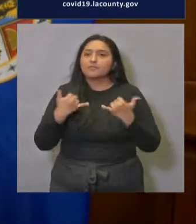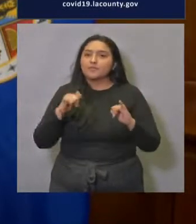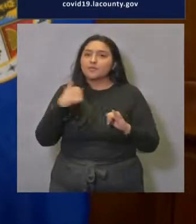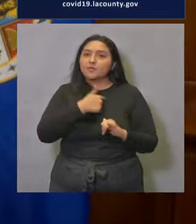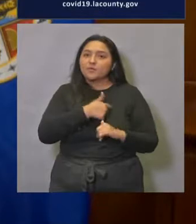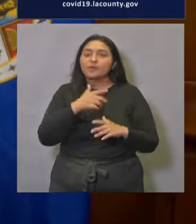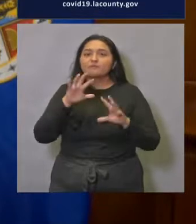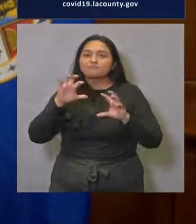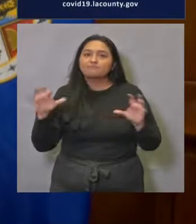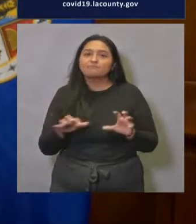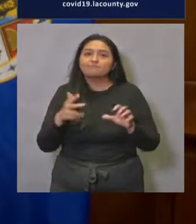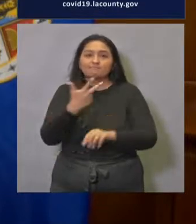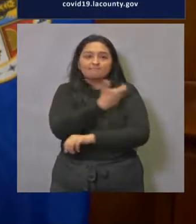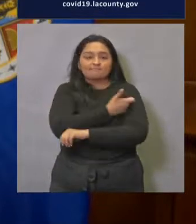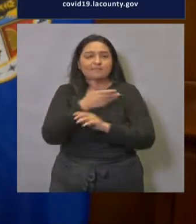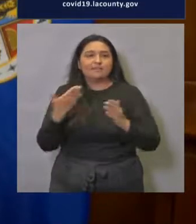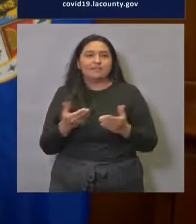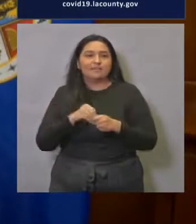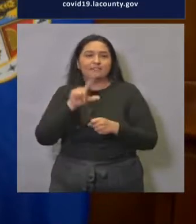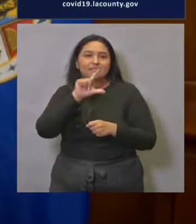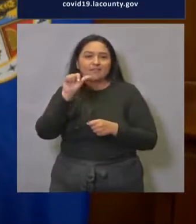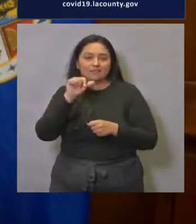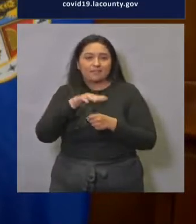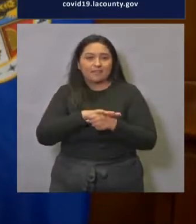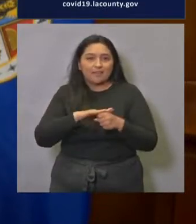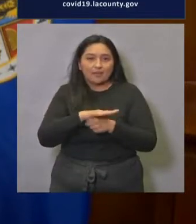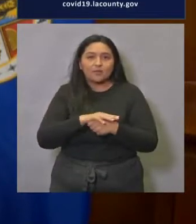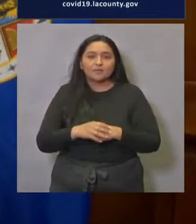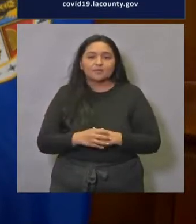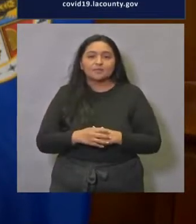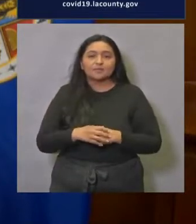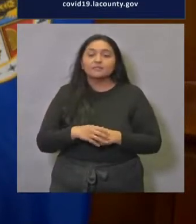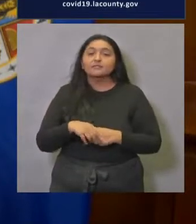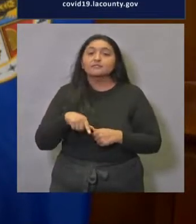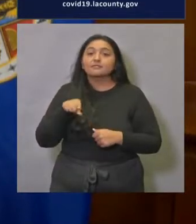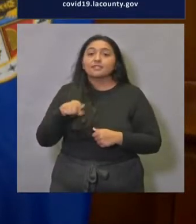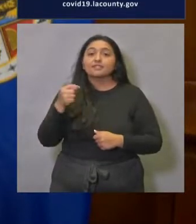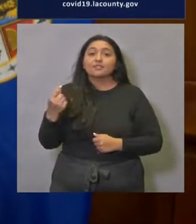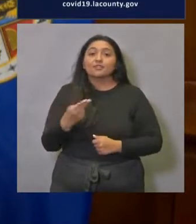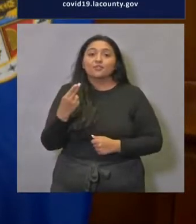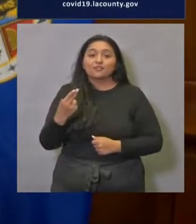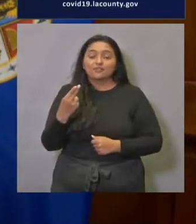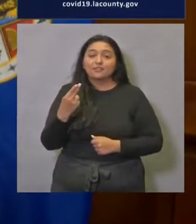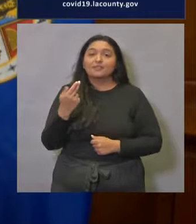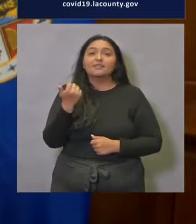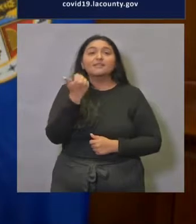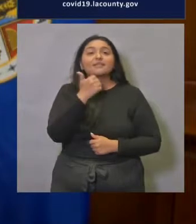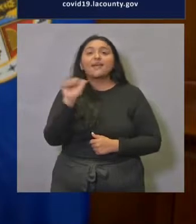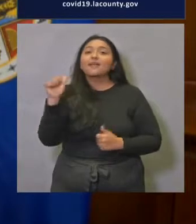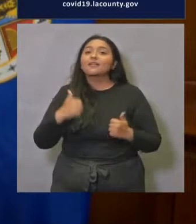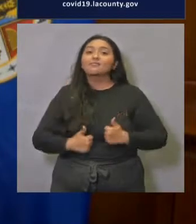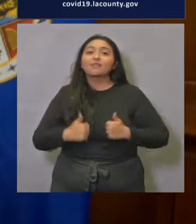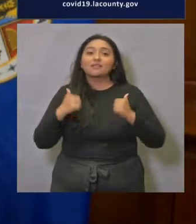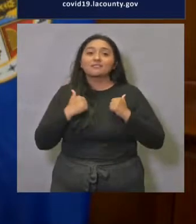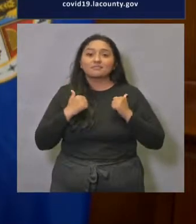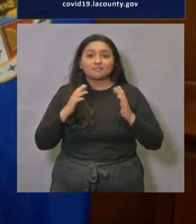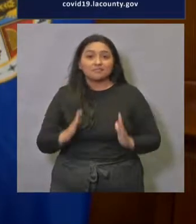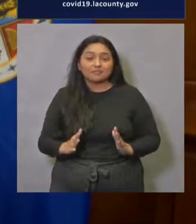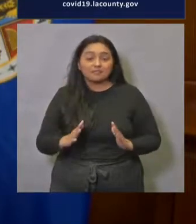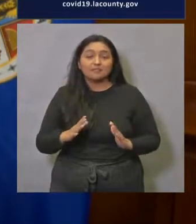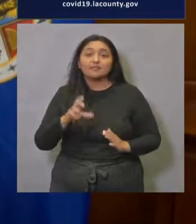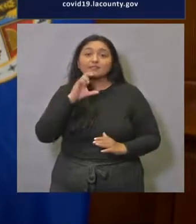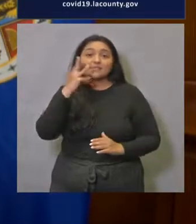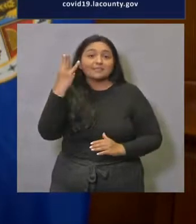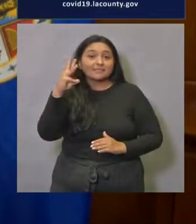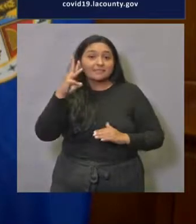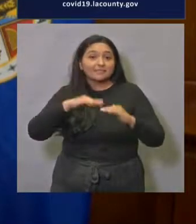COVID-19 aquí en el condado. Este jueves, todos los residentes mayores de 16 años van